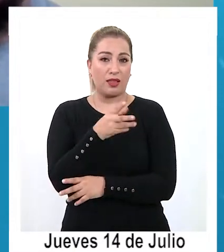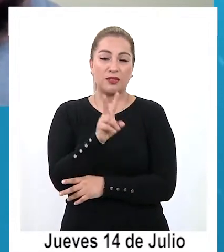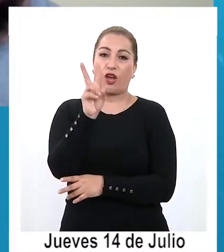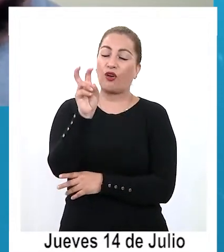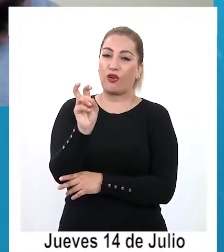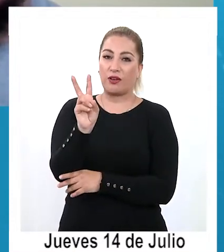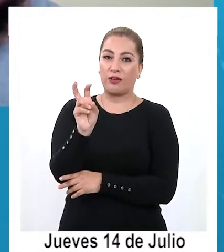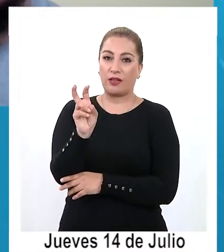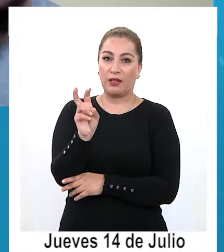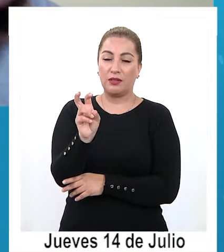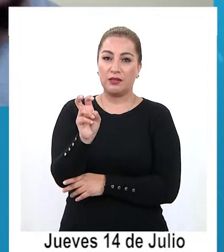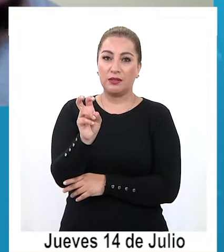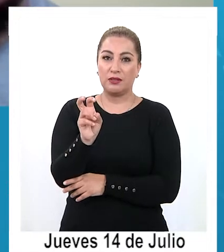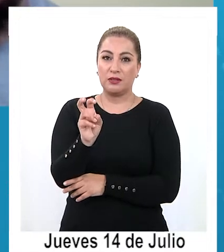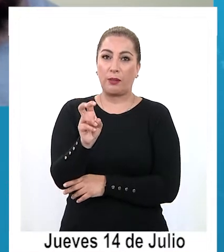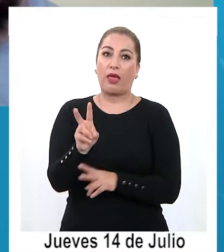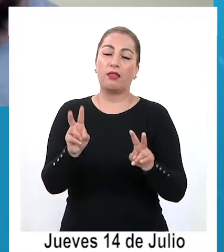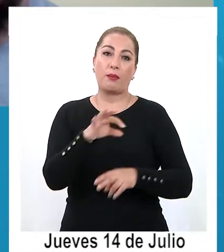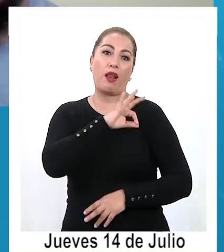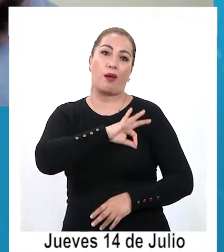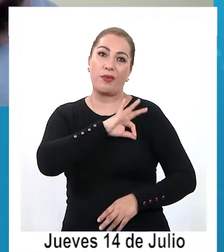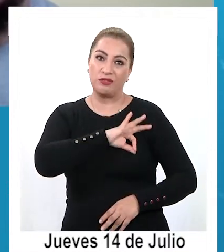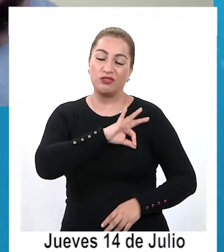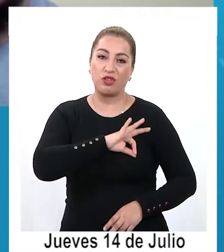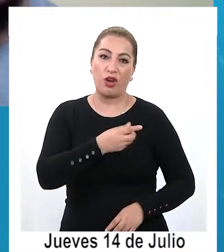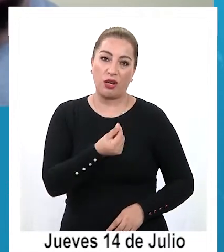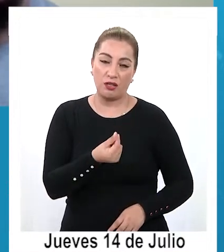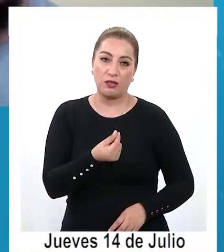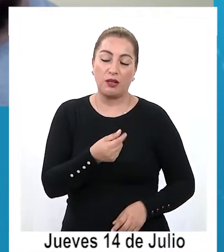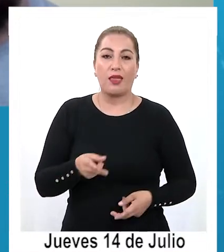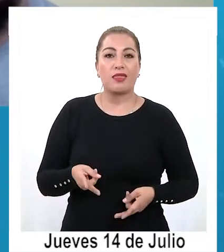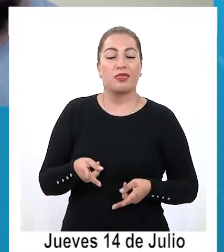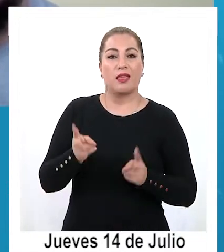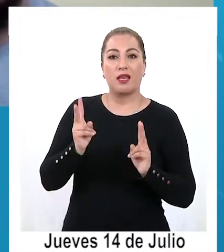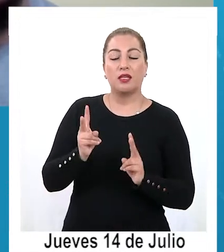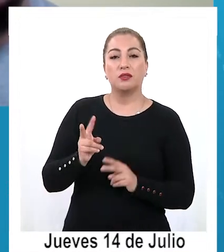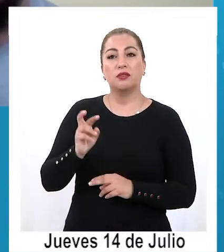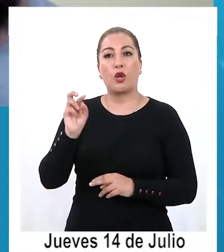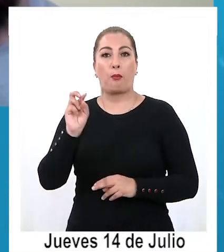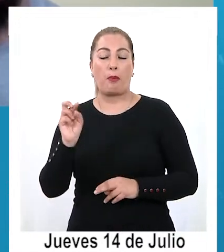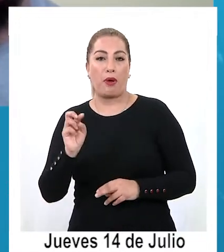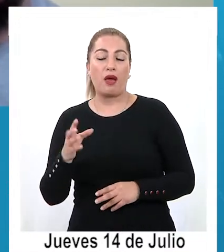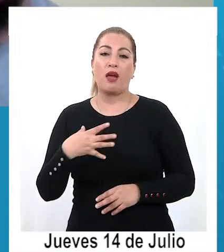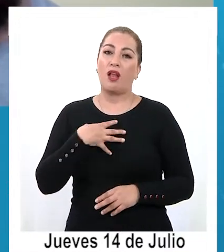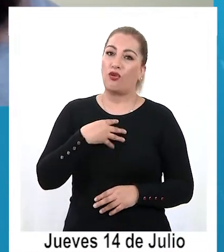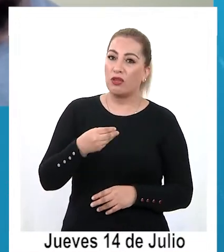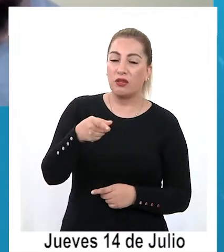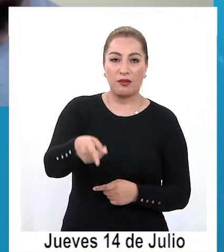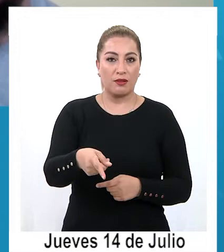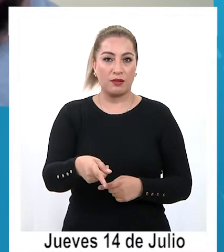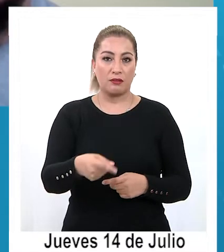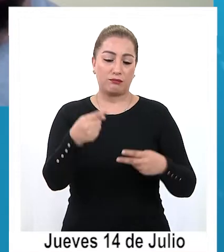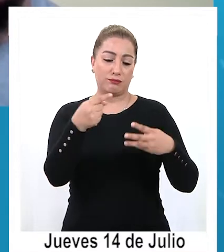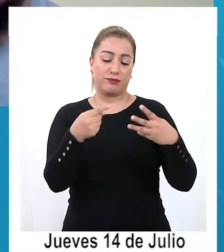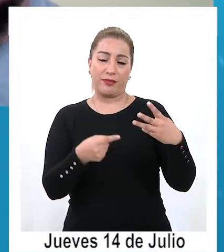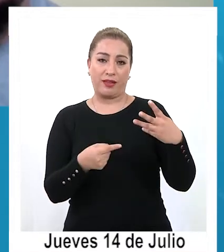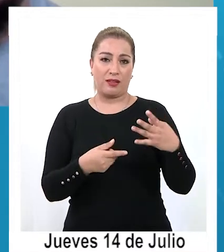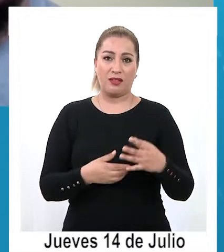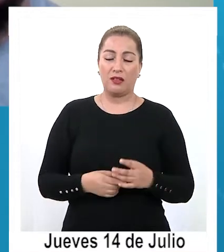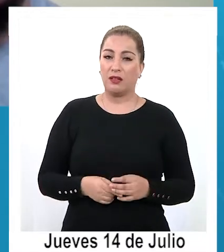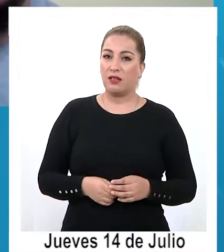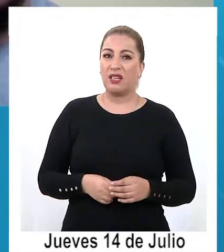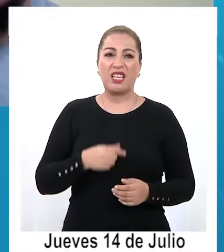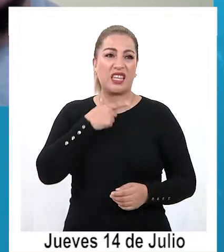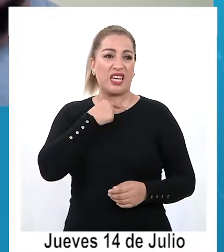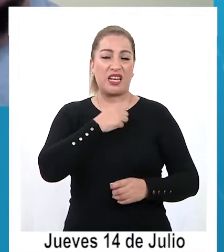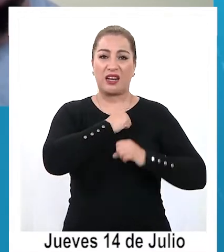al tema de las pensiones, el tema del derecho preferente de los padres a educar a sus hijos, etcétera, que han hablado de